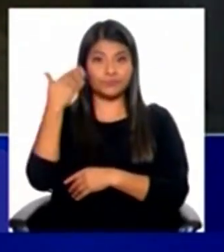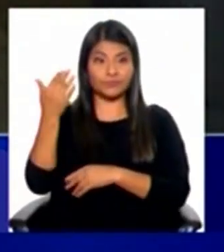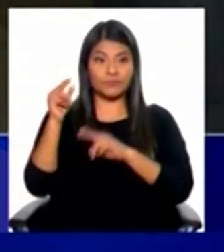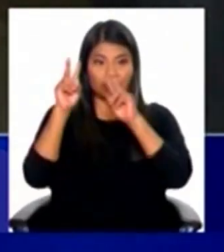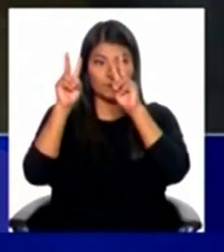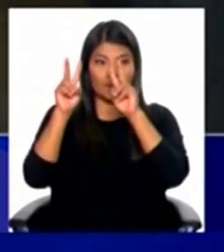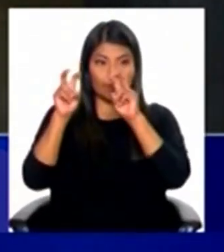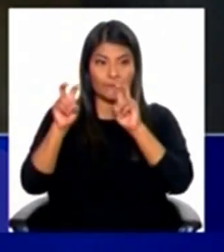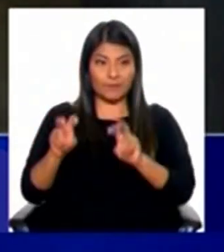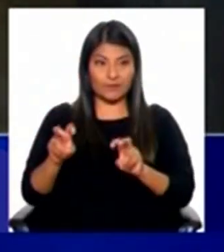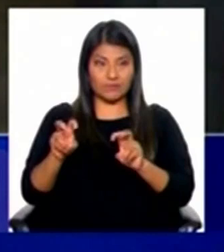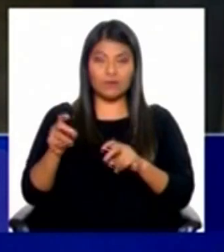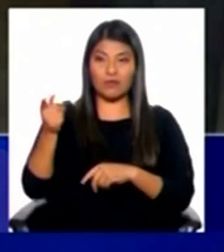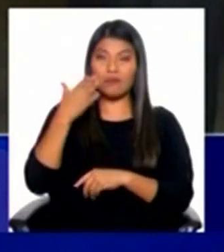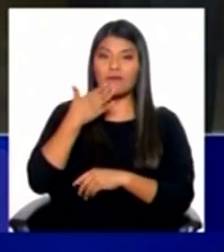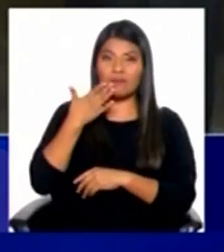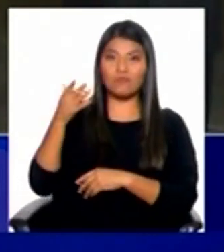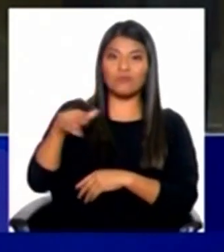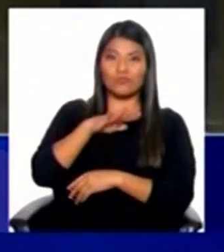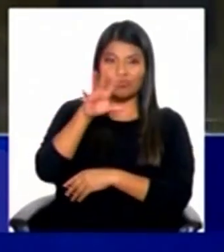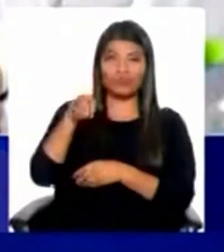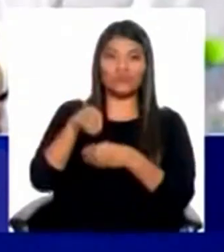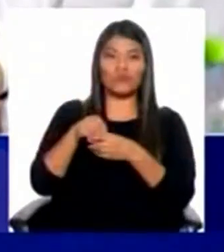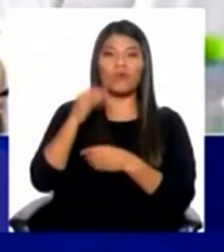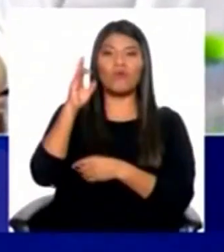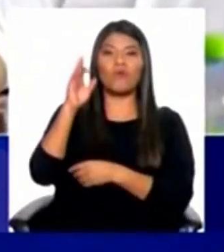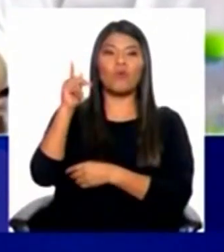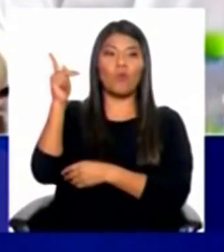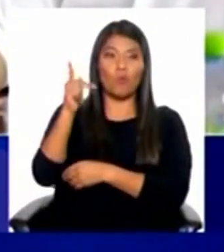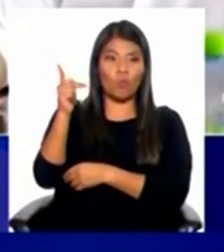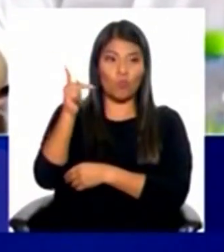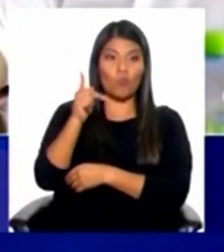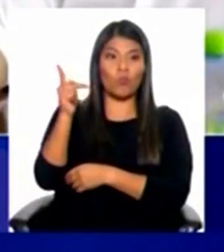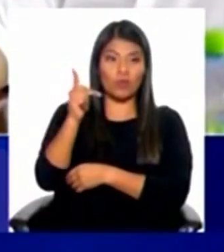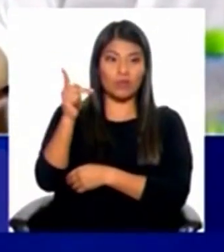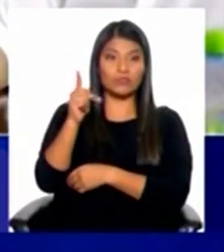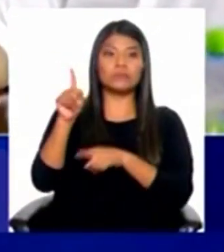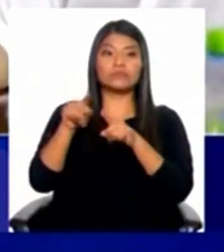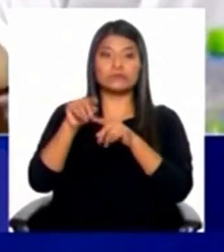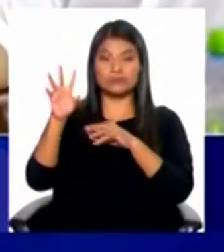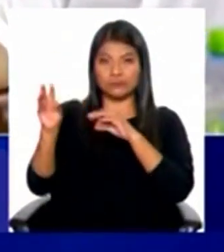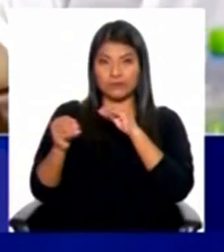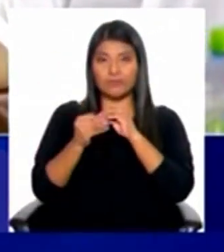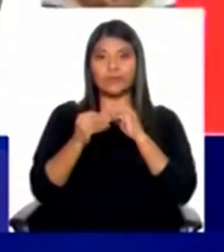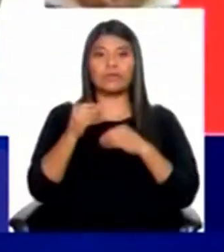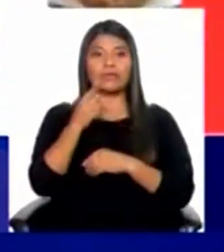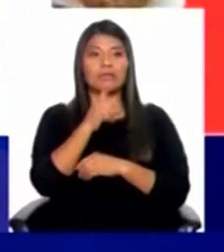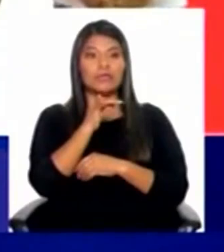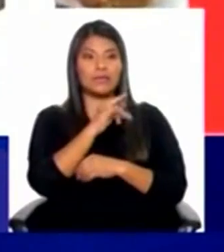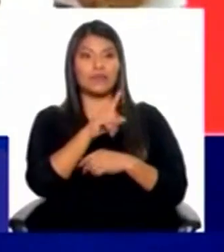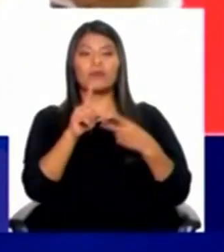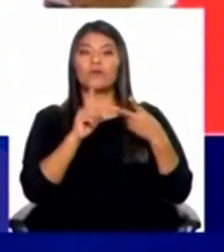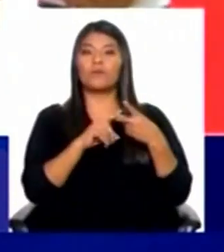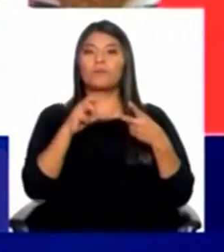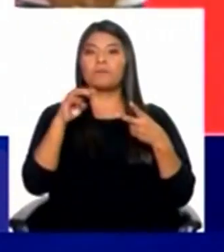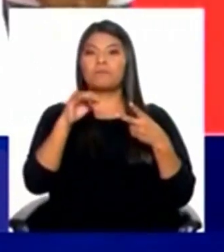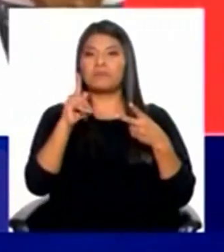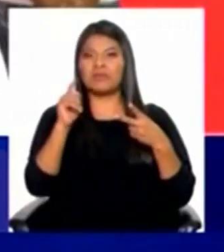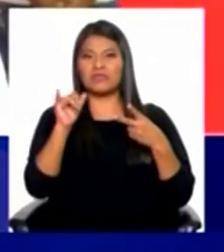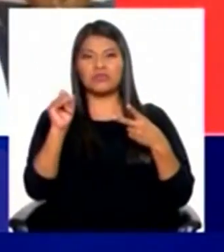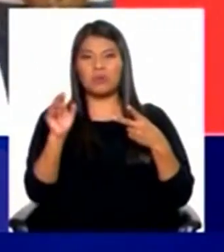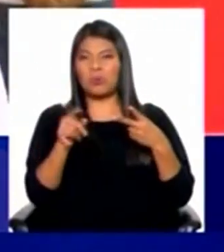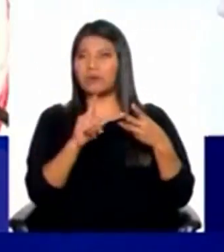se encuentra no solamente Fuerza Popular, sino también se encuentra incluida Keiko Fujimori, Miki Torres y algunos